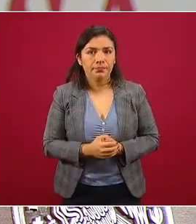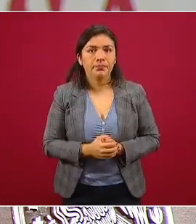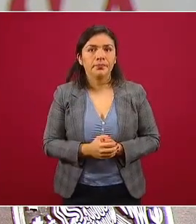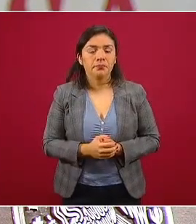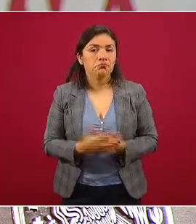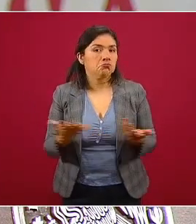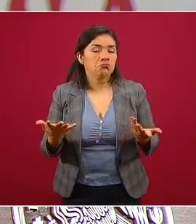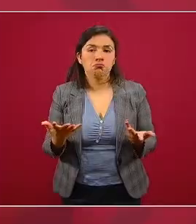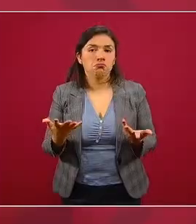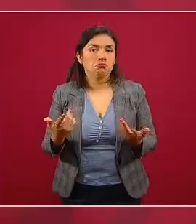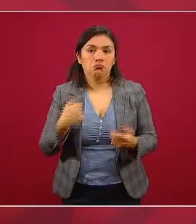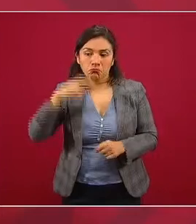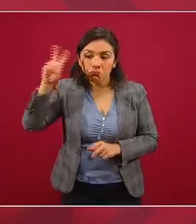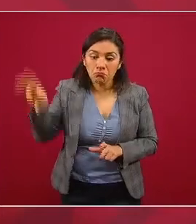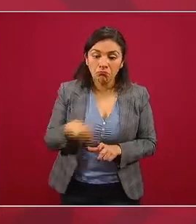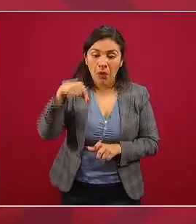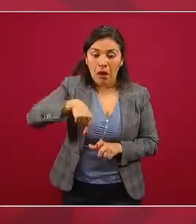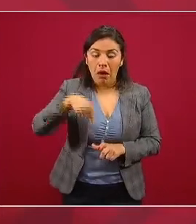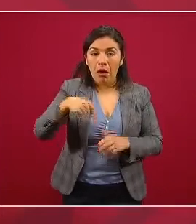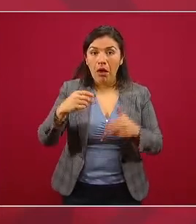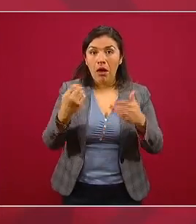Entonces, no vamos a estar